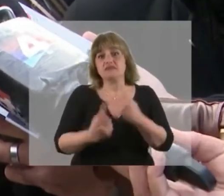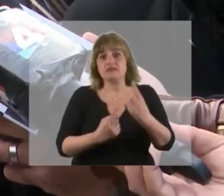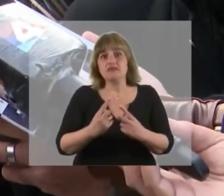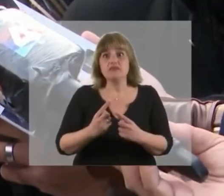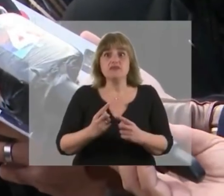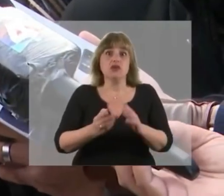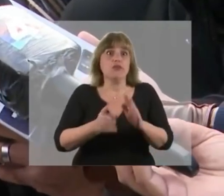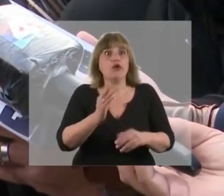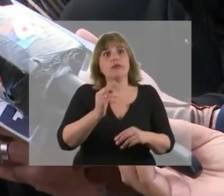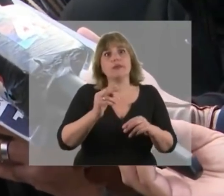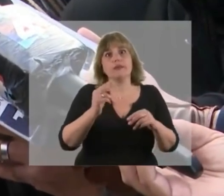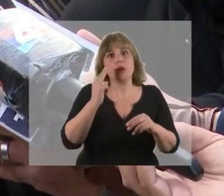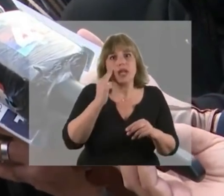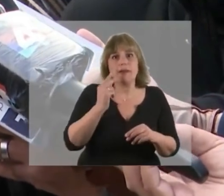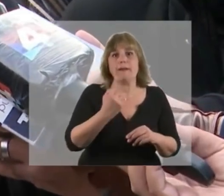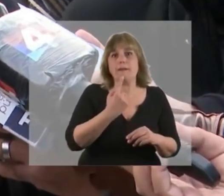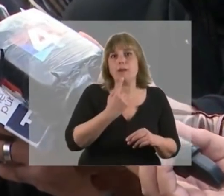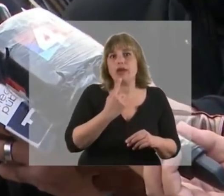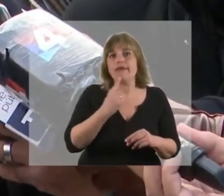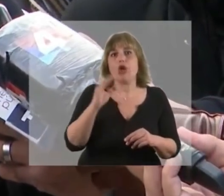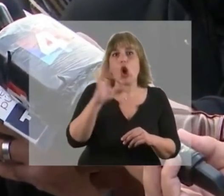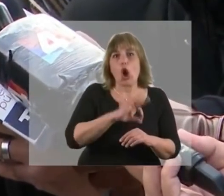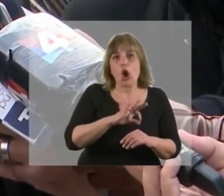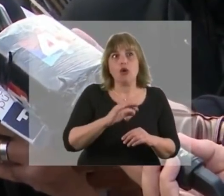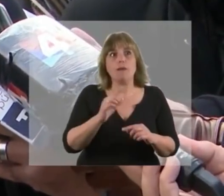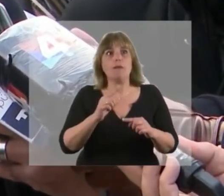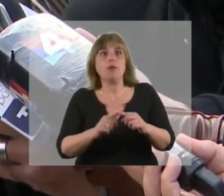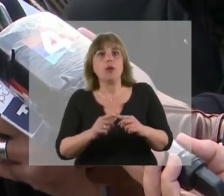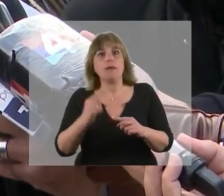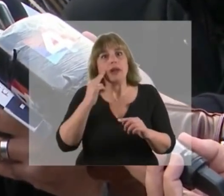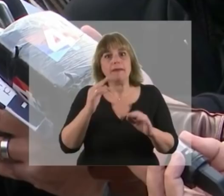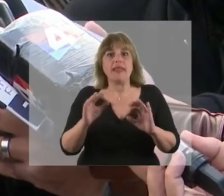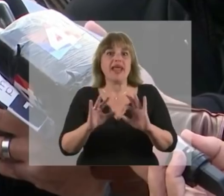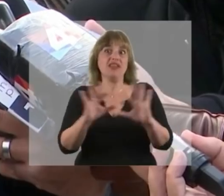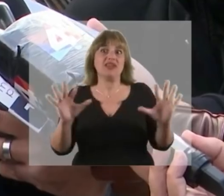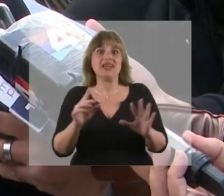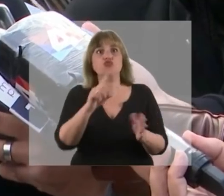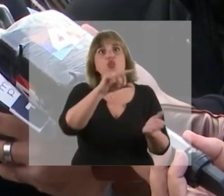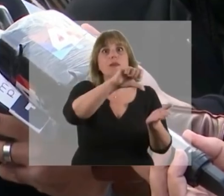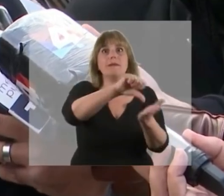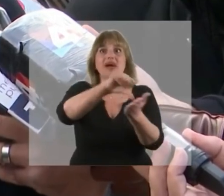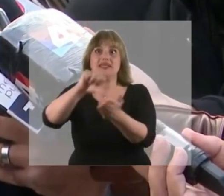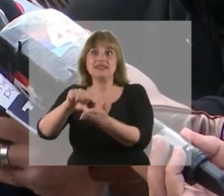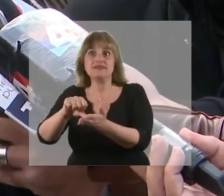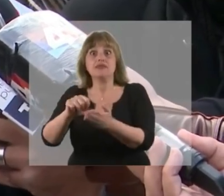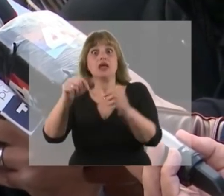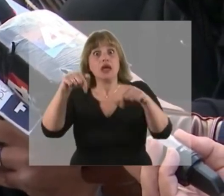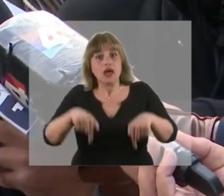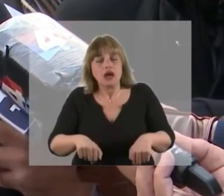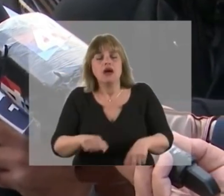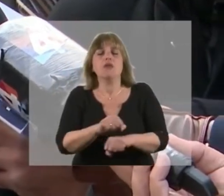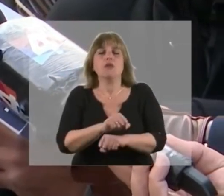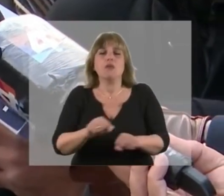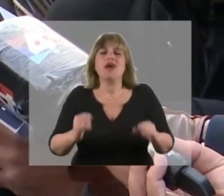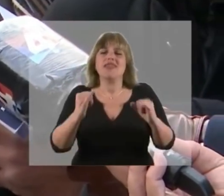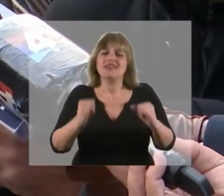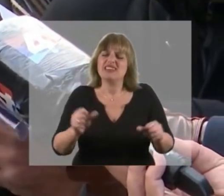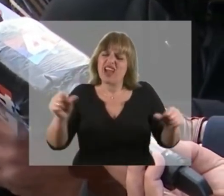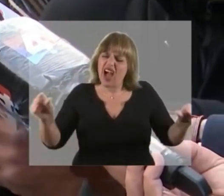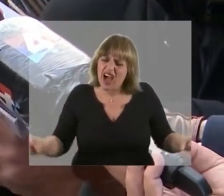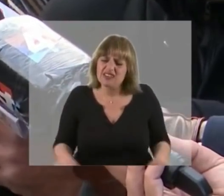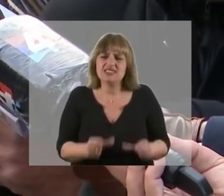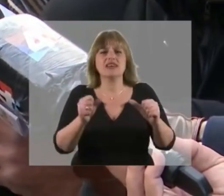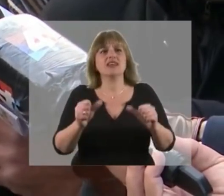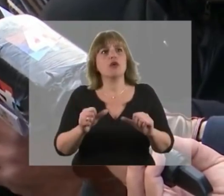migración muchas veces porque la gente se fue de sus países por razones políticas, por razones de libertad. Bueno, ahora nosotros queremos que esa razón de libertad